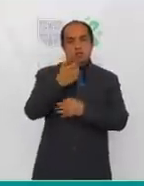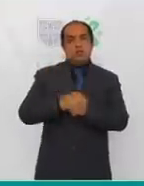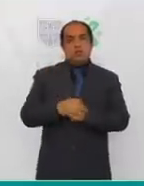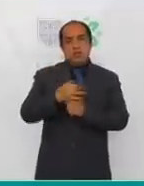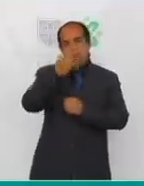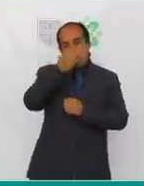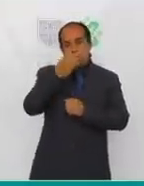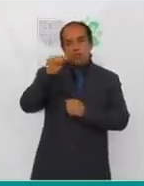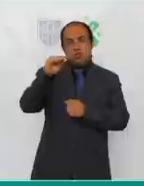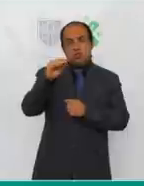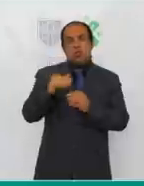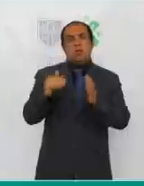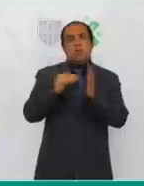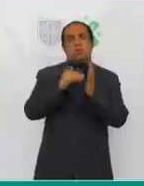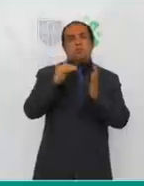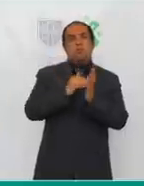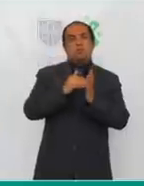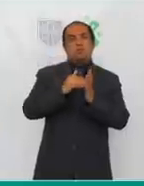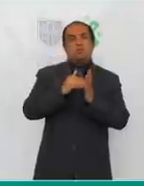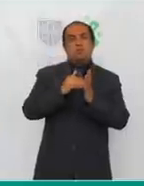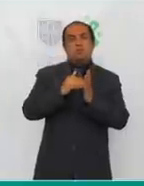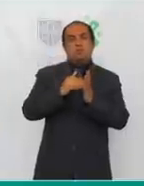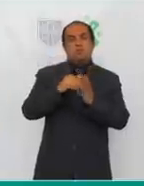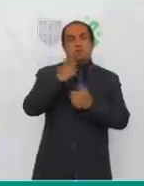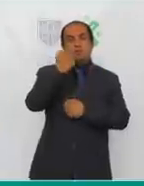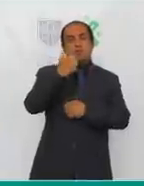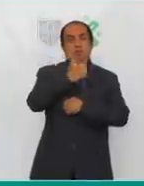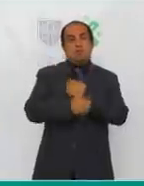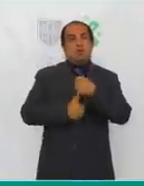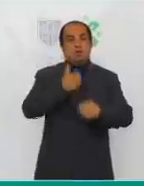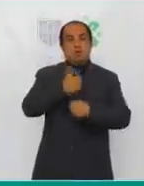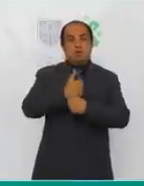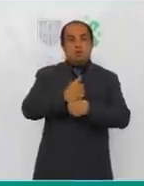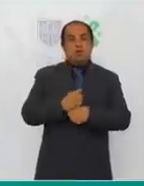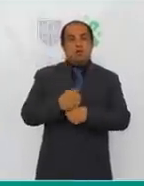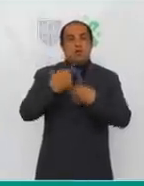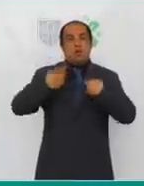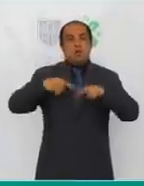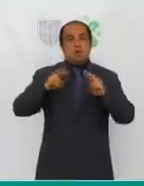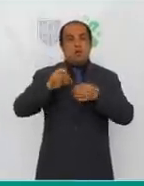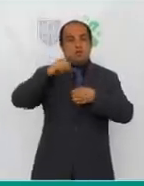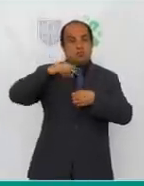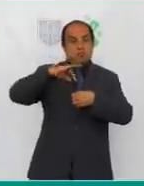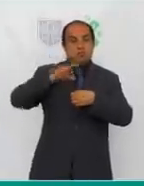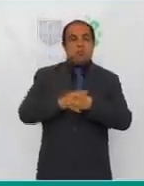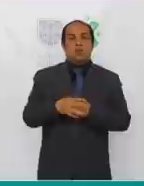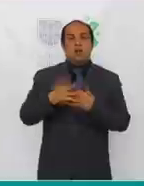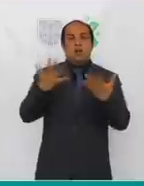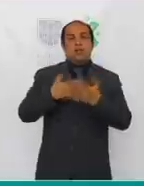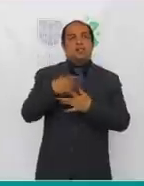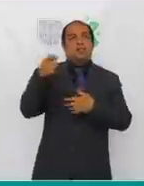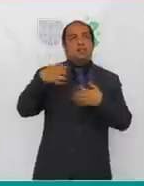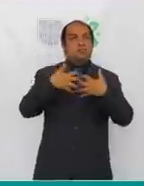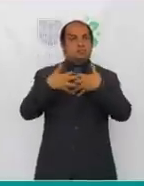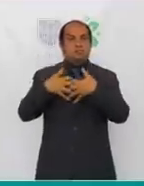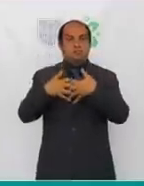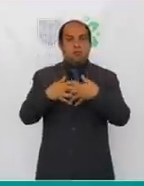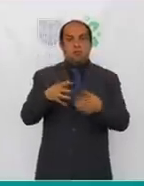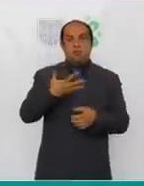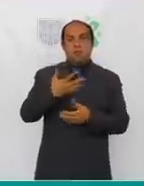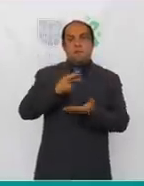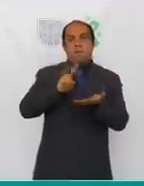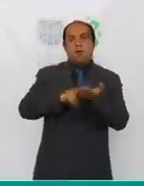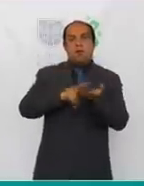90 millones de pesos al año representa en ahorro el hacer esta planta, que costó 385, entonces prácticamente en 4